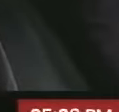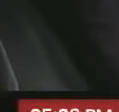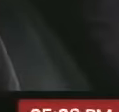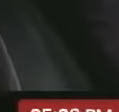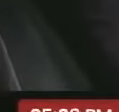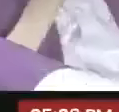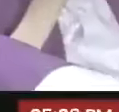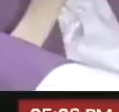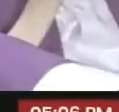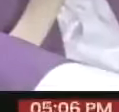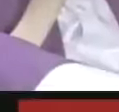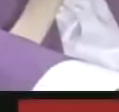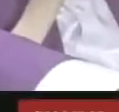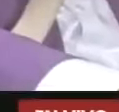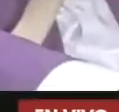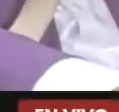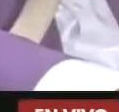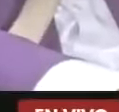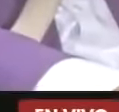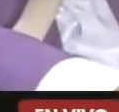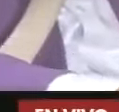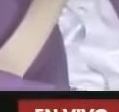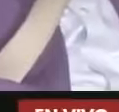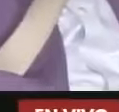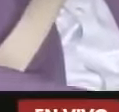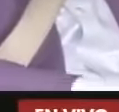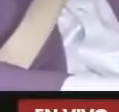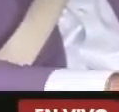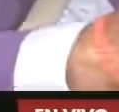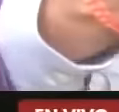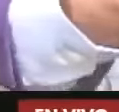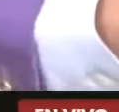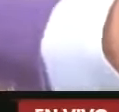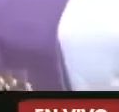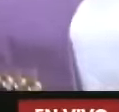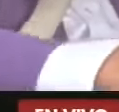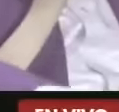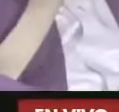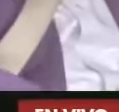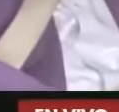Más del 85% de los financiamientos han sido a jóvenes y a mujeres.